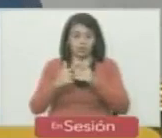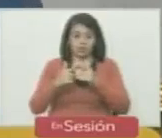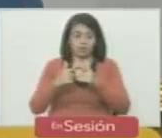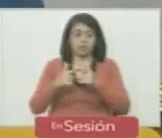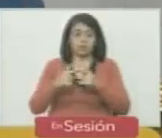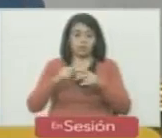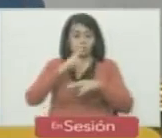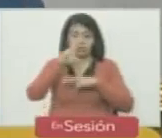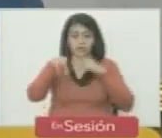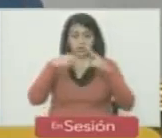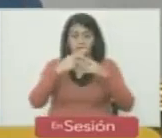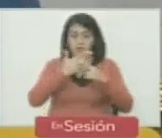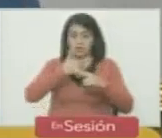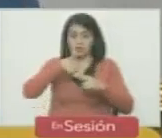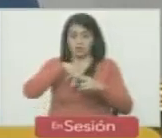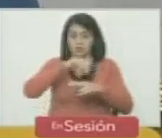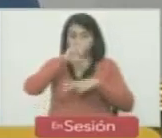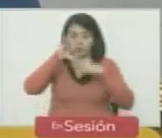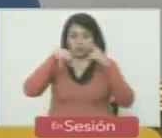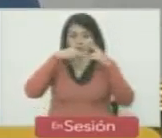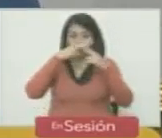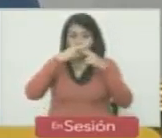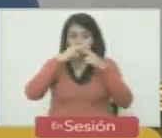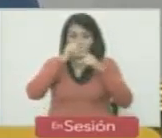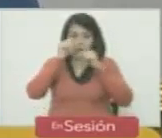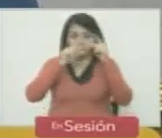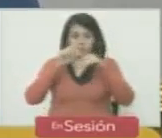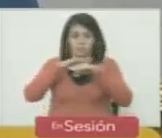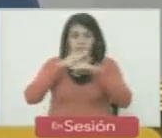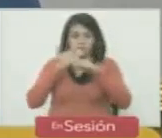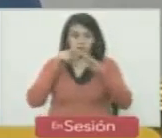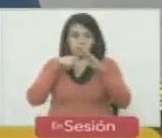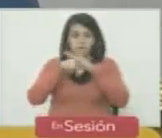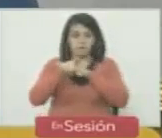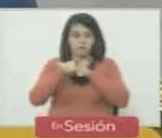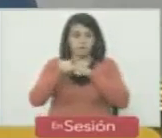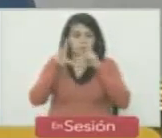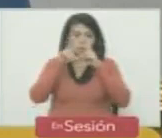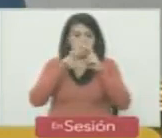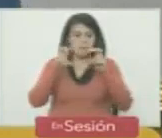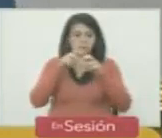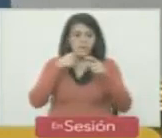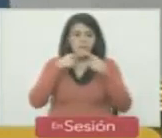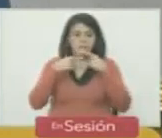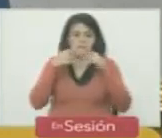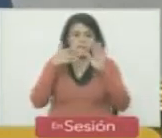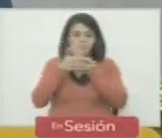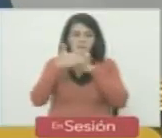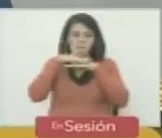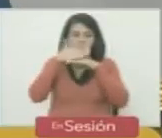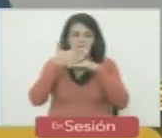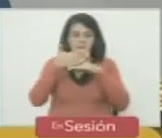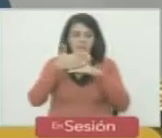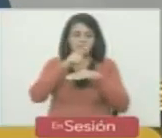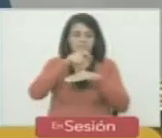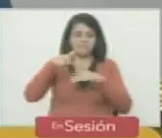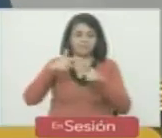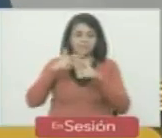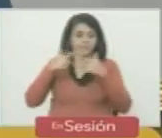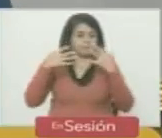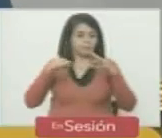vasto universo y de nuestra vasta galaxia, tiene que ver con una hipótesis que señala que las